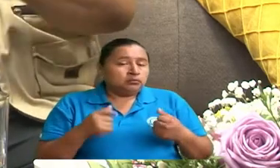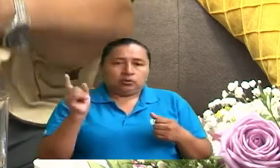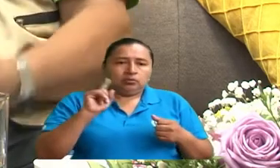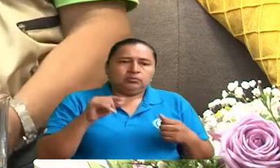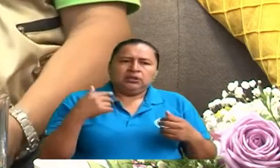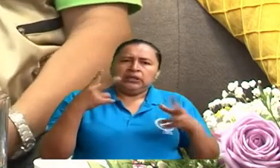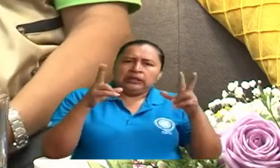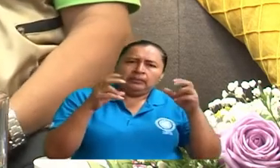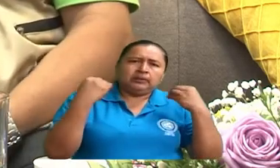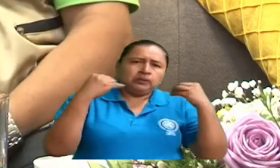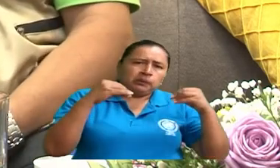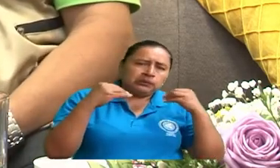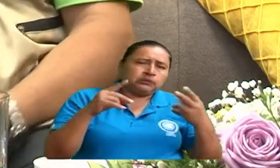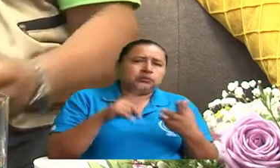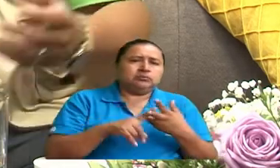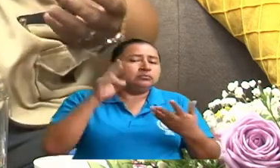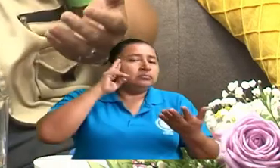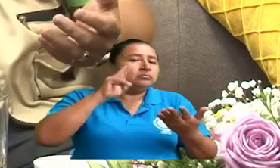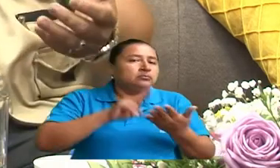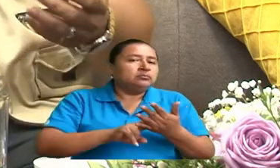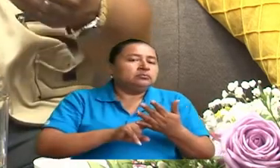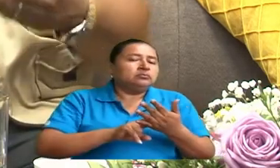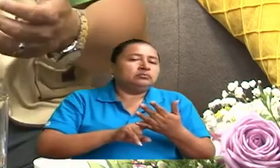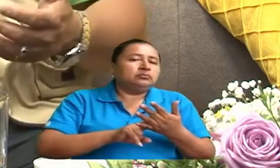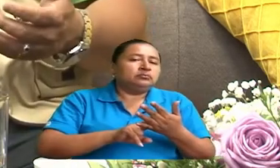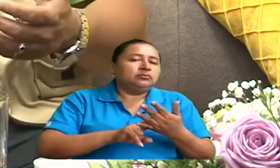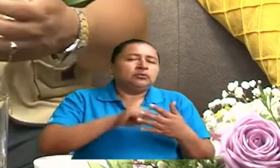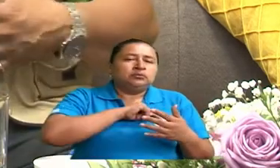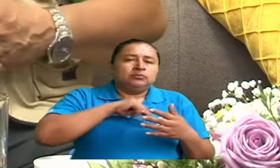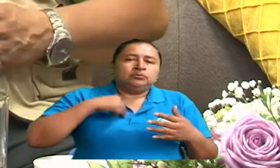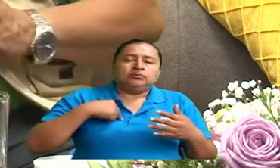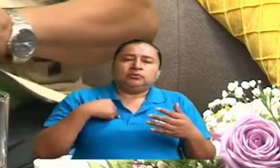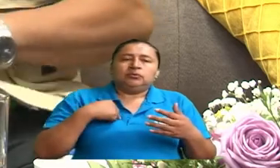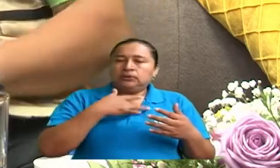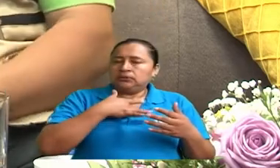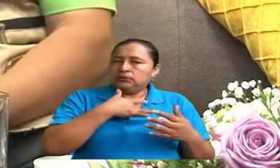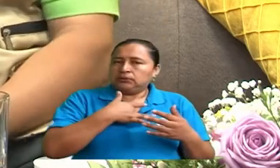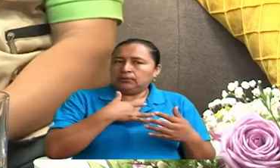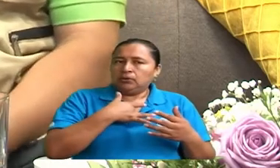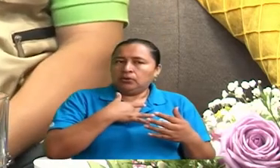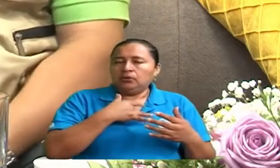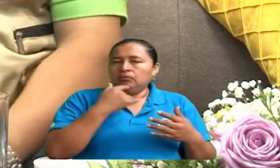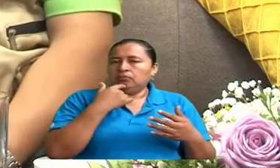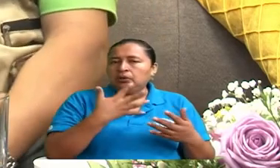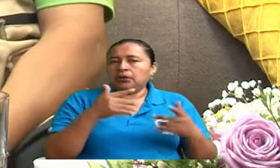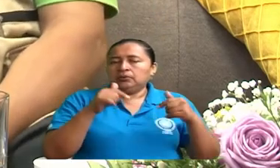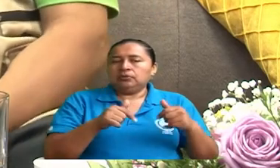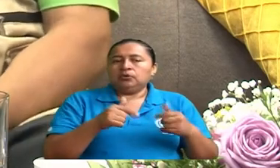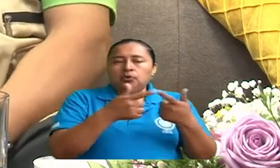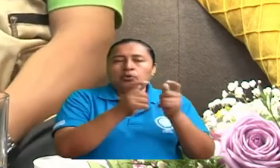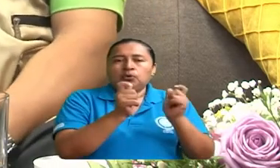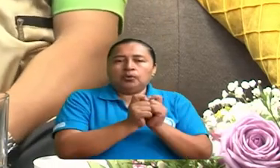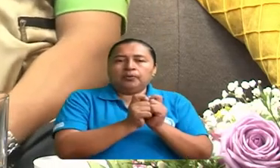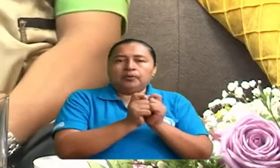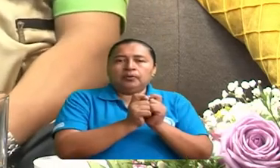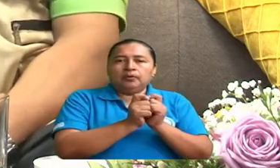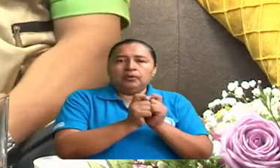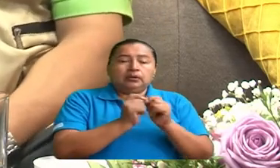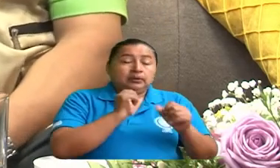al tema de educación. Pues recordemos que nuestro sector requiere, ¿verdad?, dado a que es un sector con